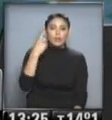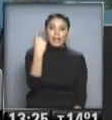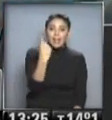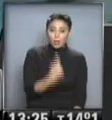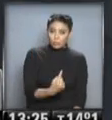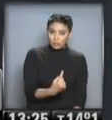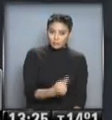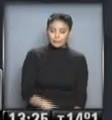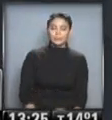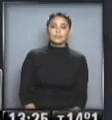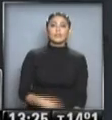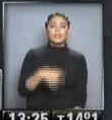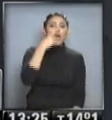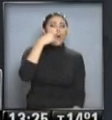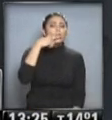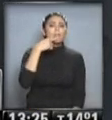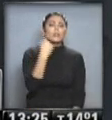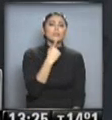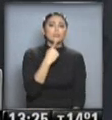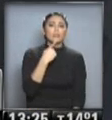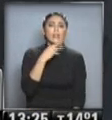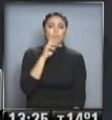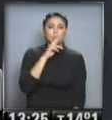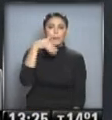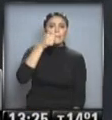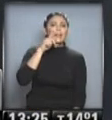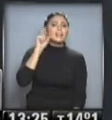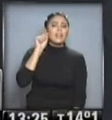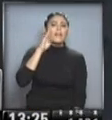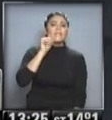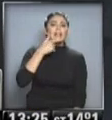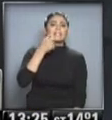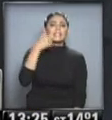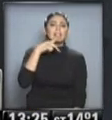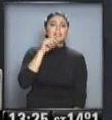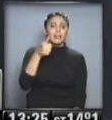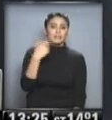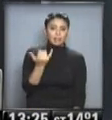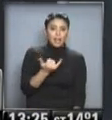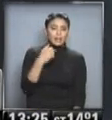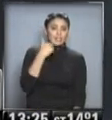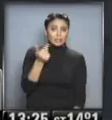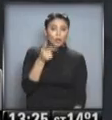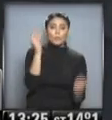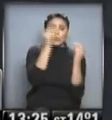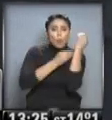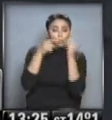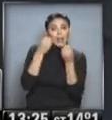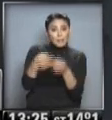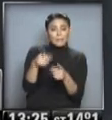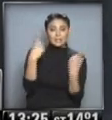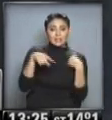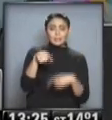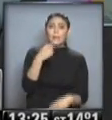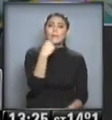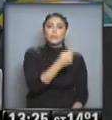Sí vamos con el último caso la de María del Sagrario López Basanta ademá tener un hijo que evidentemente se preocupa mucho por ella porque inició el trámite